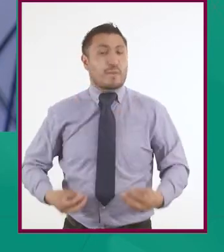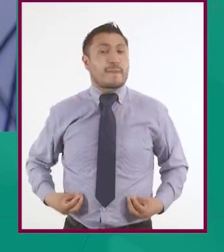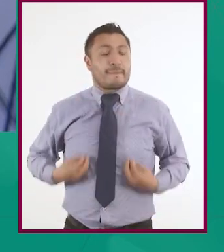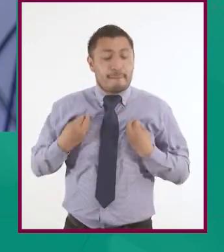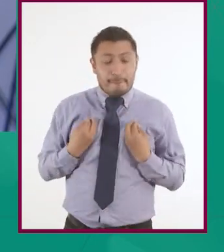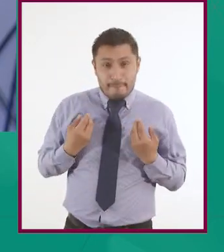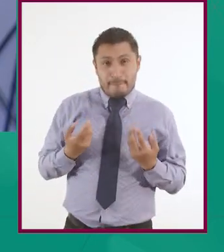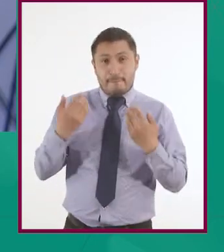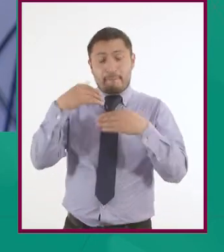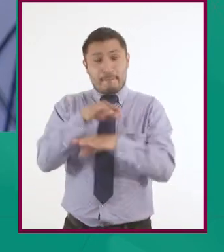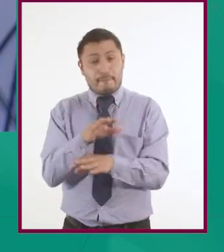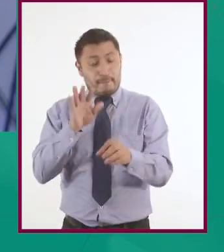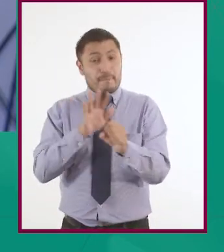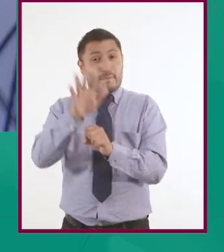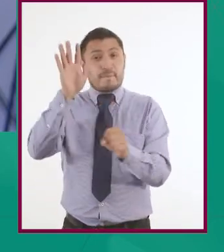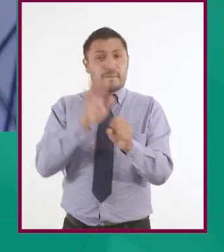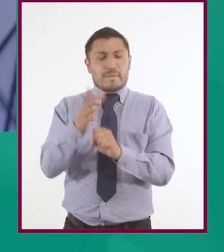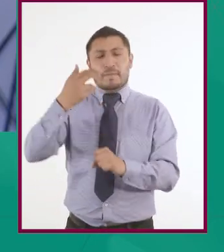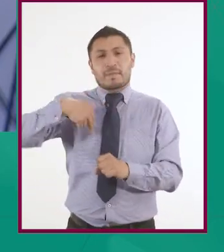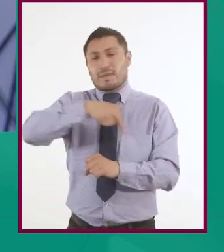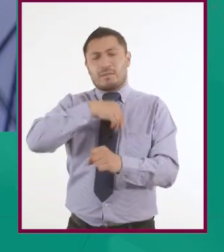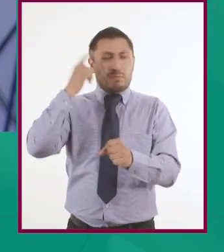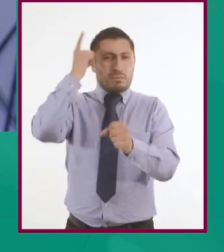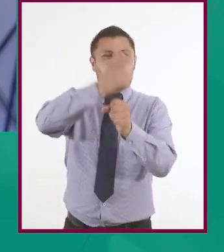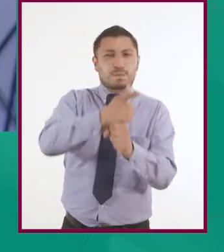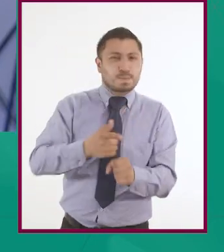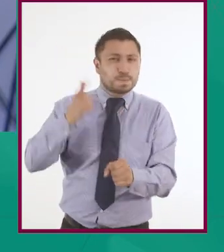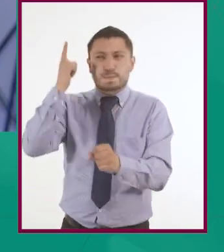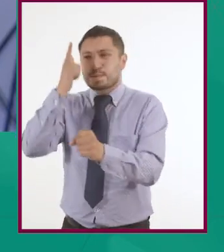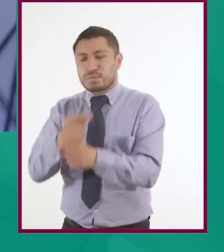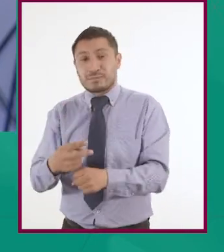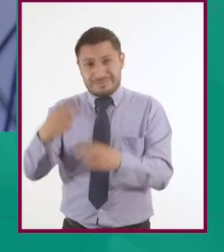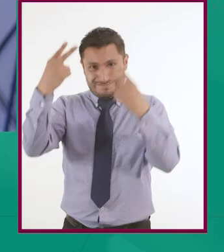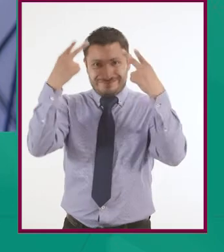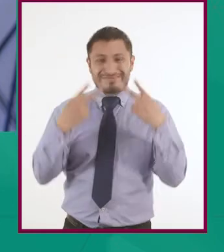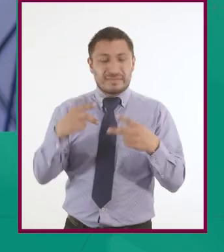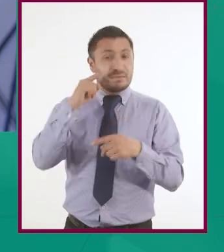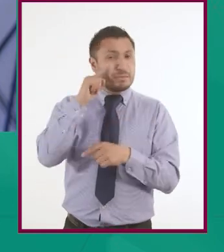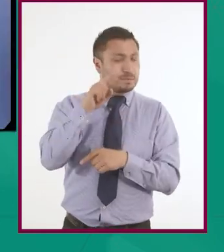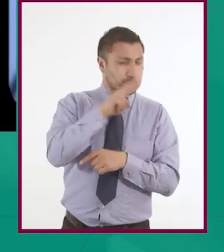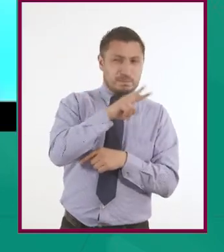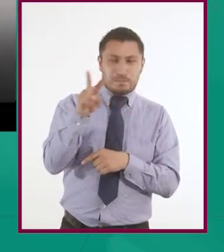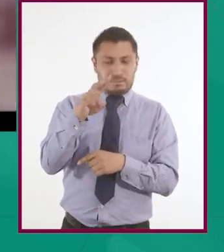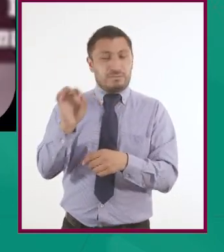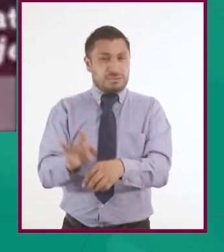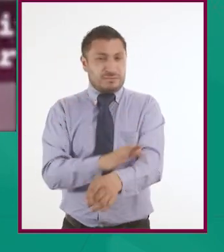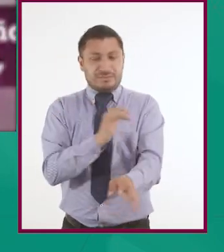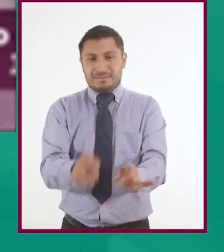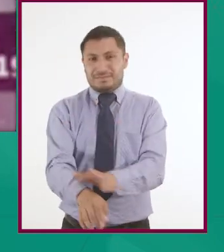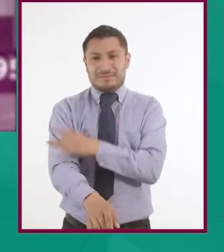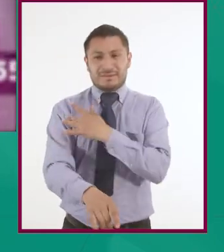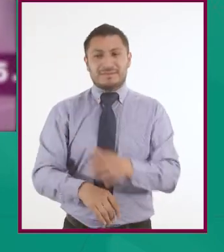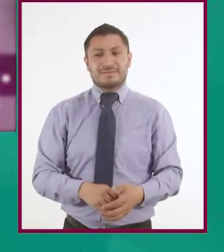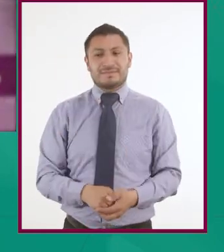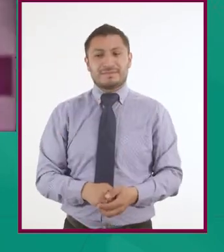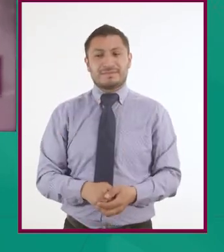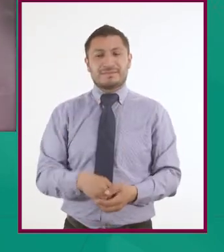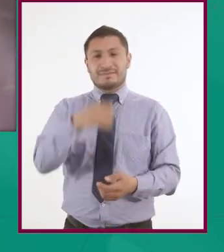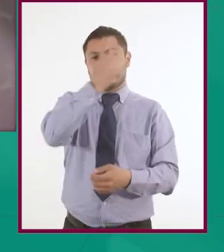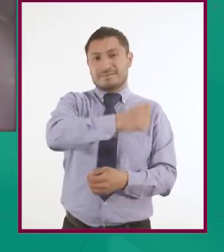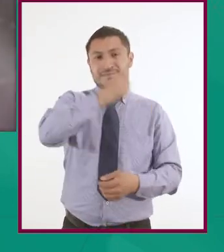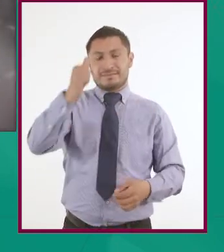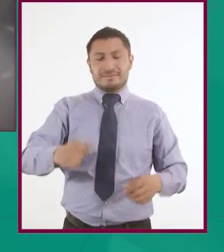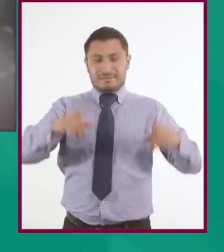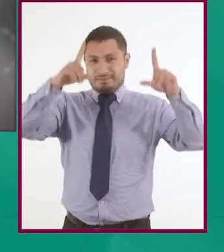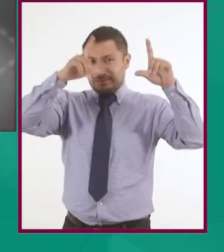a través de los cuales podemos identificar visualmente sus emociones. En cada